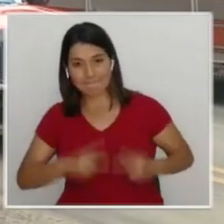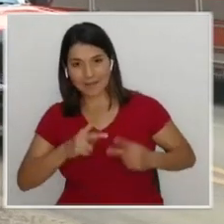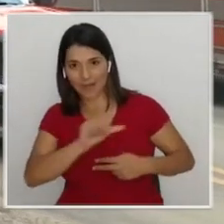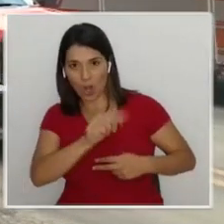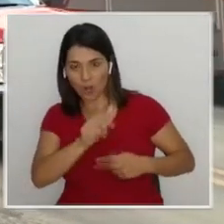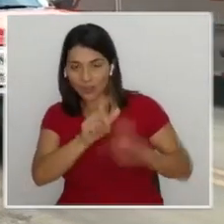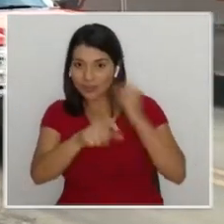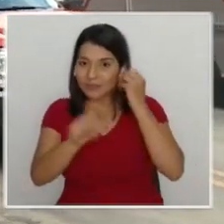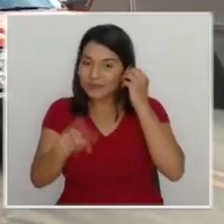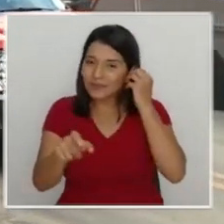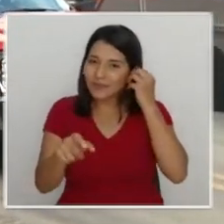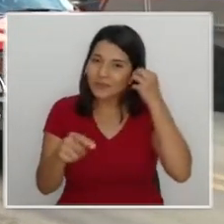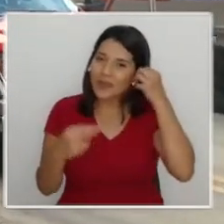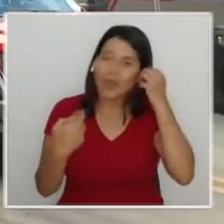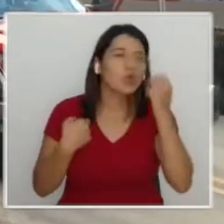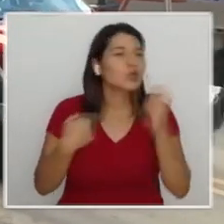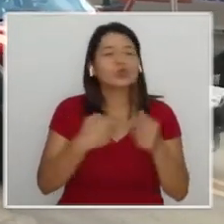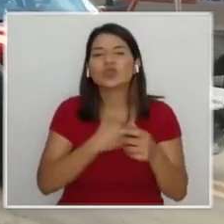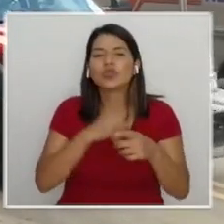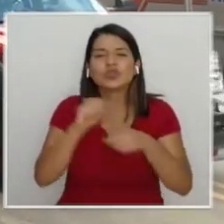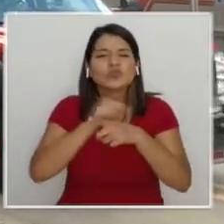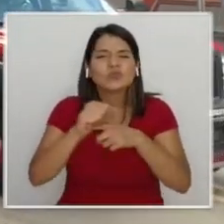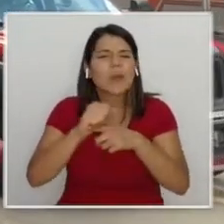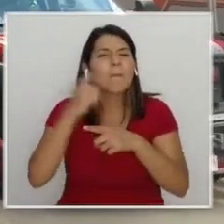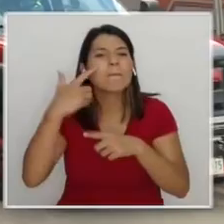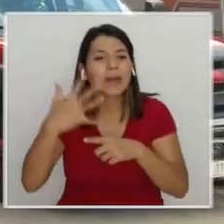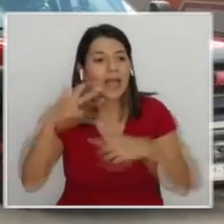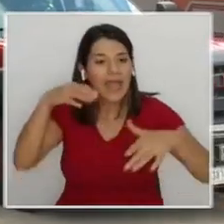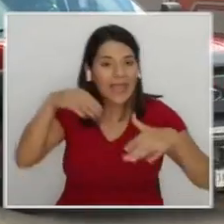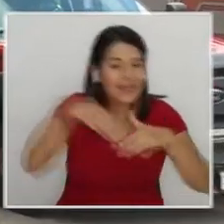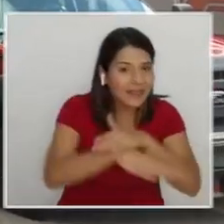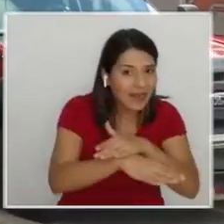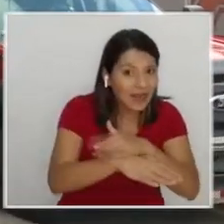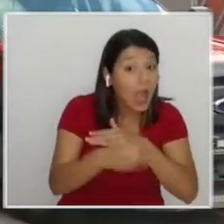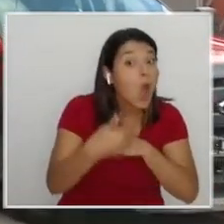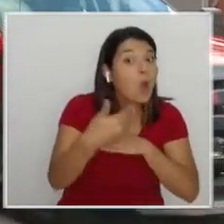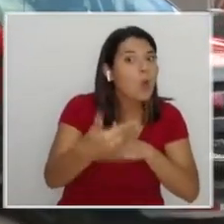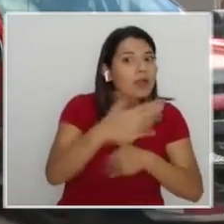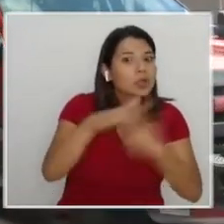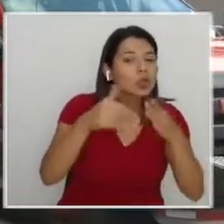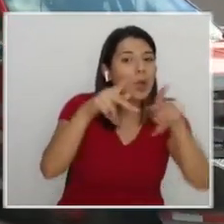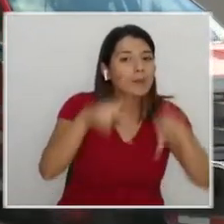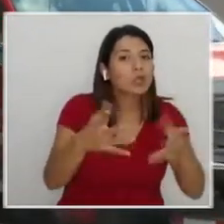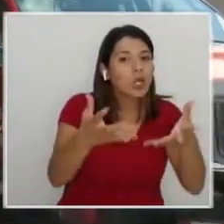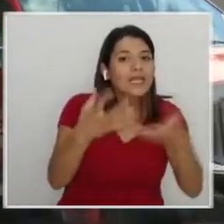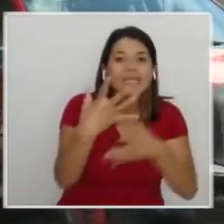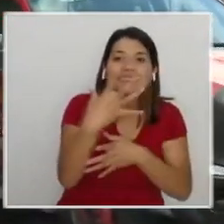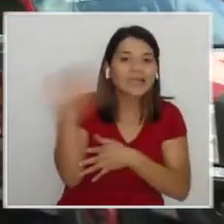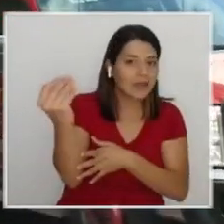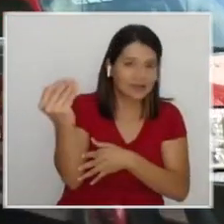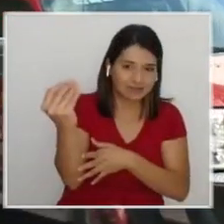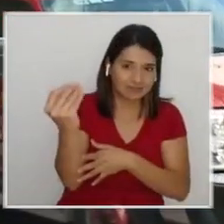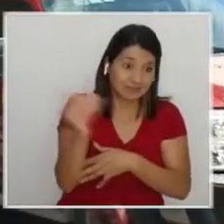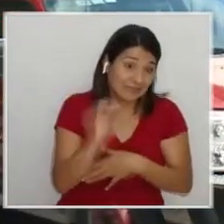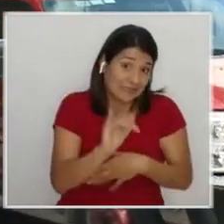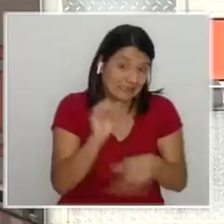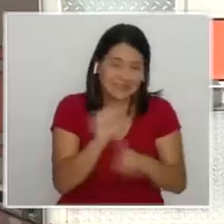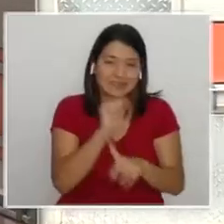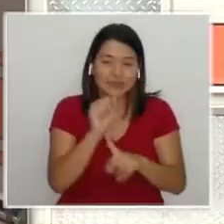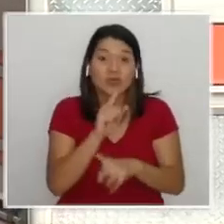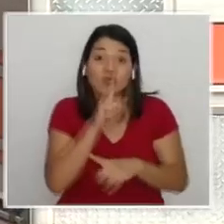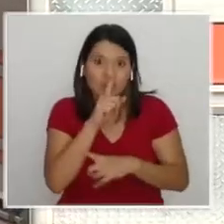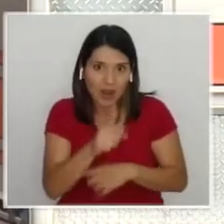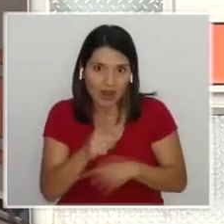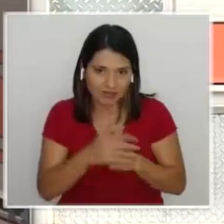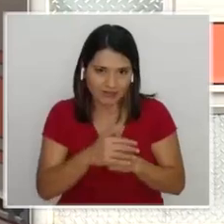mundo está saliendo. Es una realidad, siempre ha sido así, efectivamente en áreas de peligro, pero